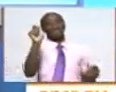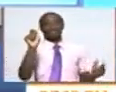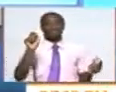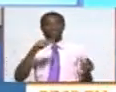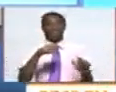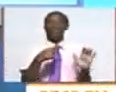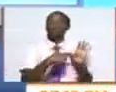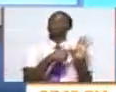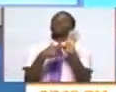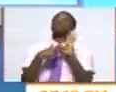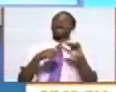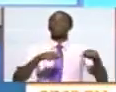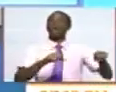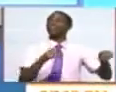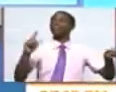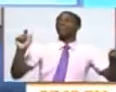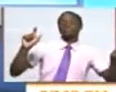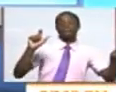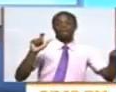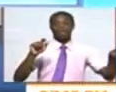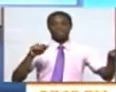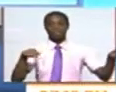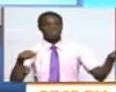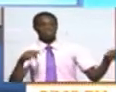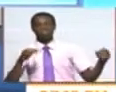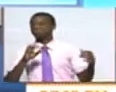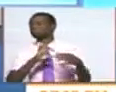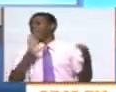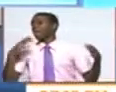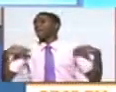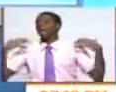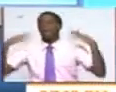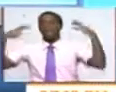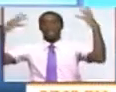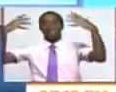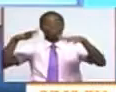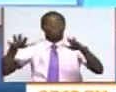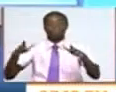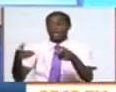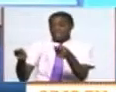mostrar sus motos. Se les están escapando de las manos.